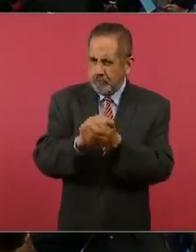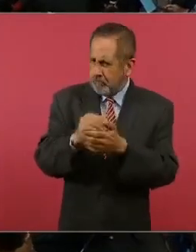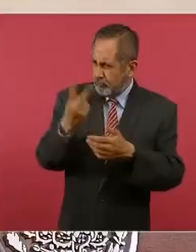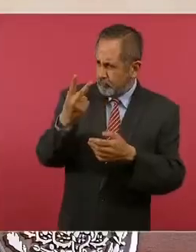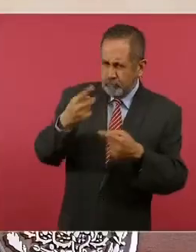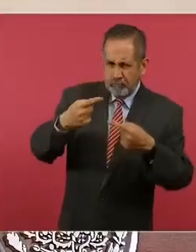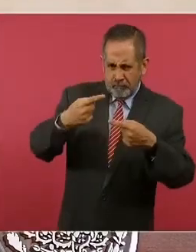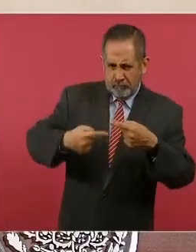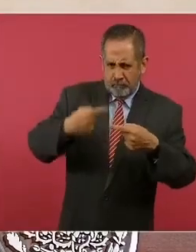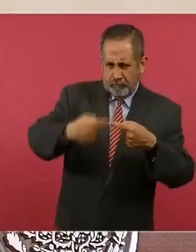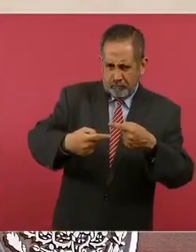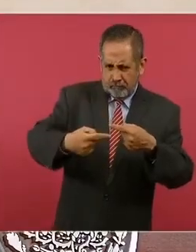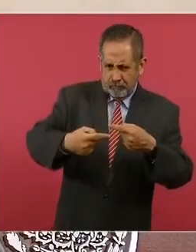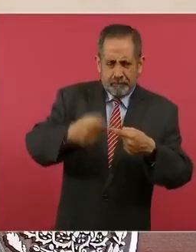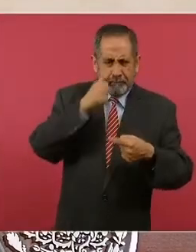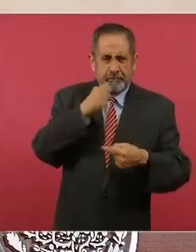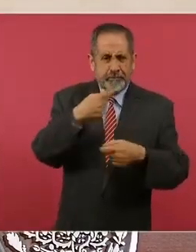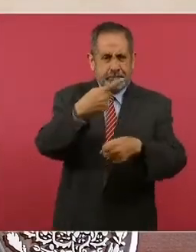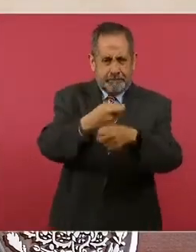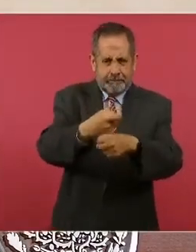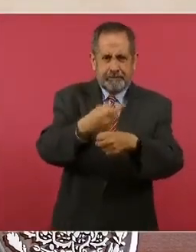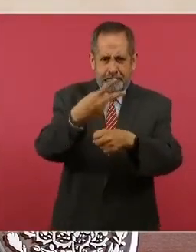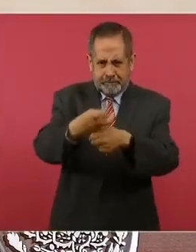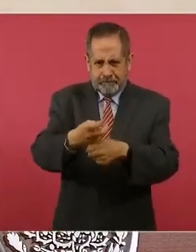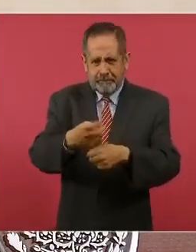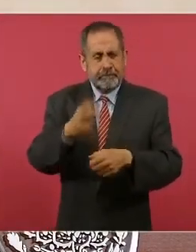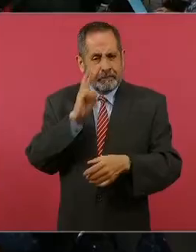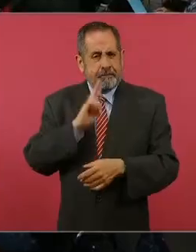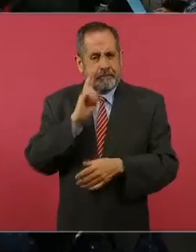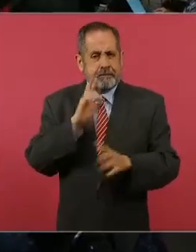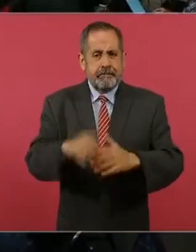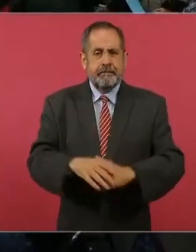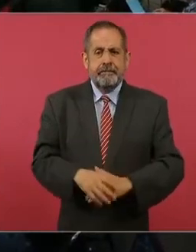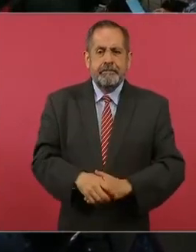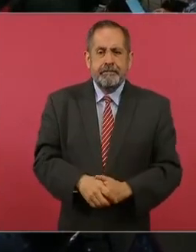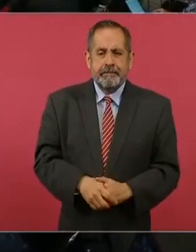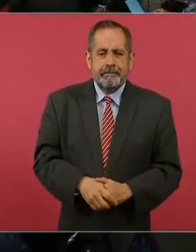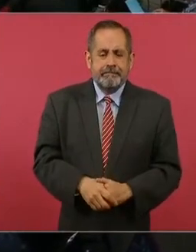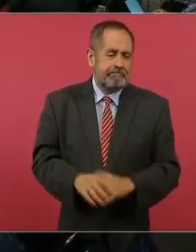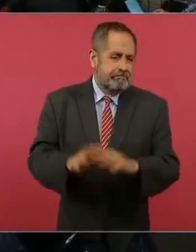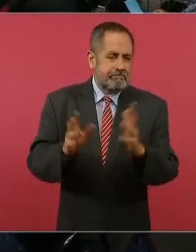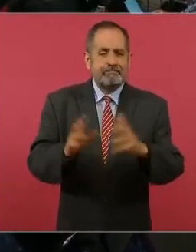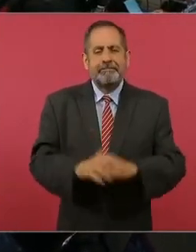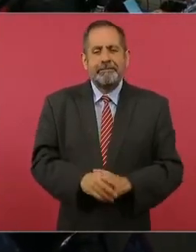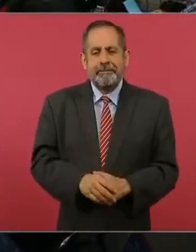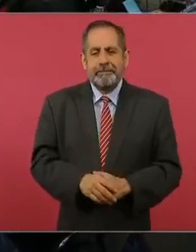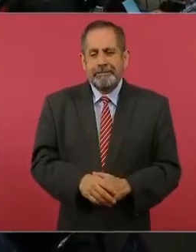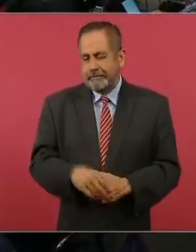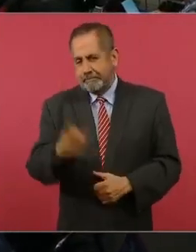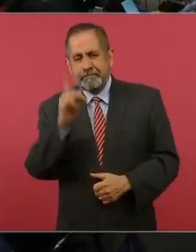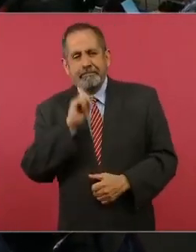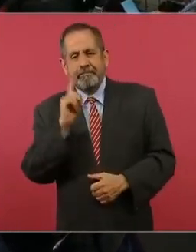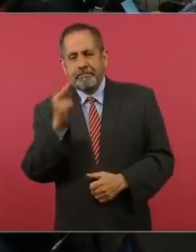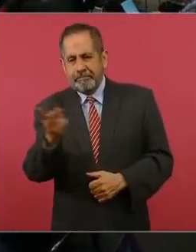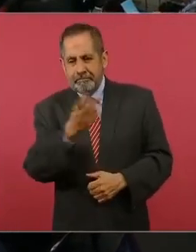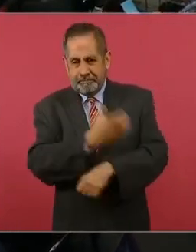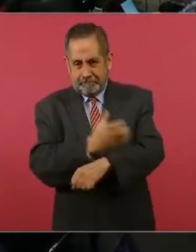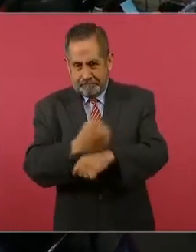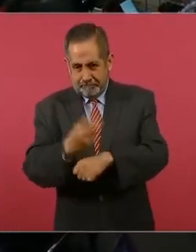¿verdad? Primera y segunda, sí. Vamos. Bueno, vamos, las dos compañeras de la